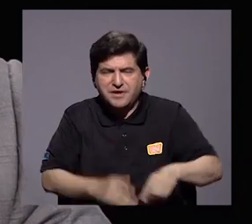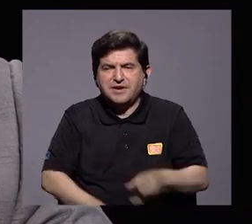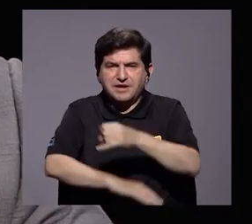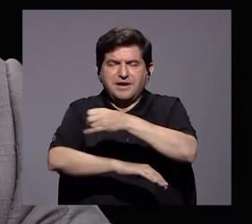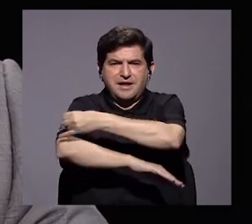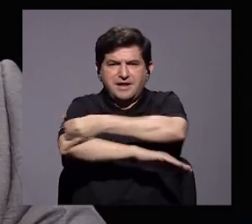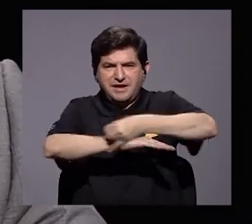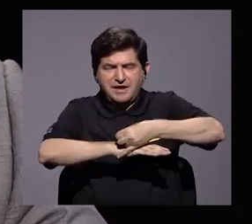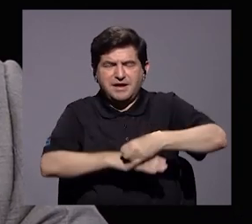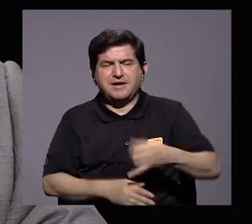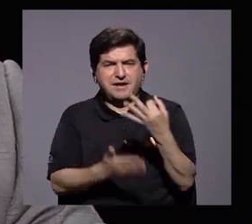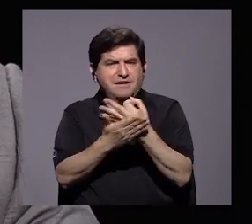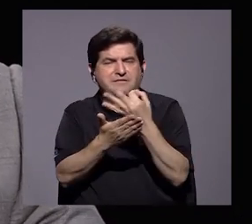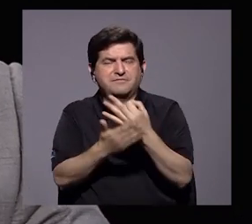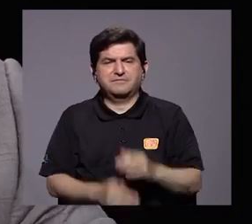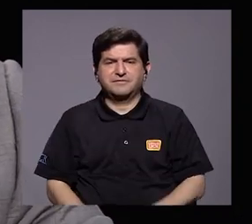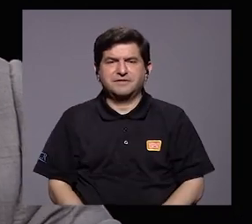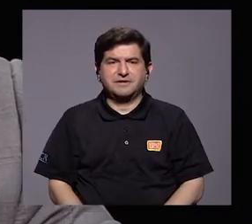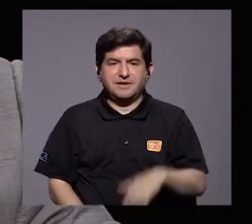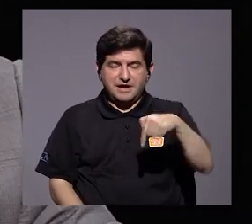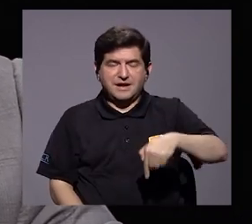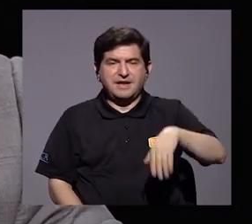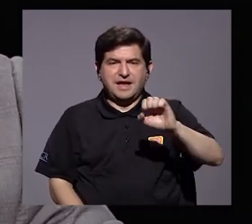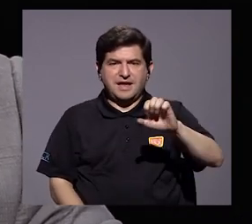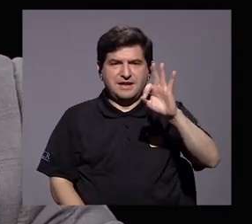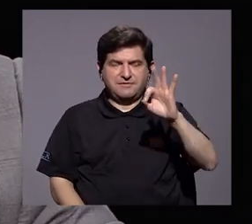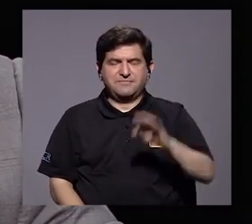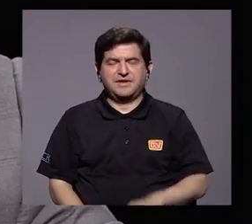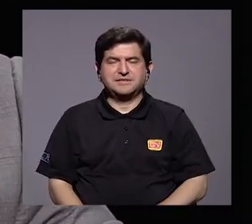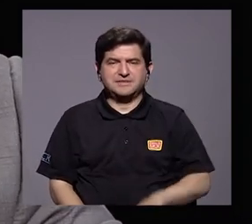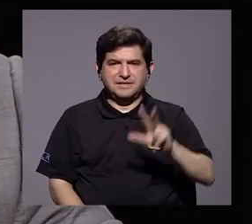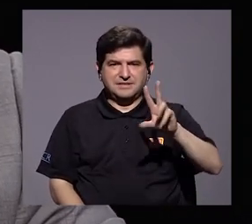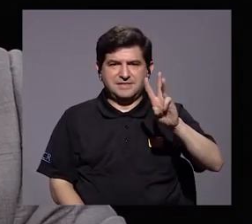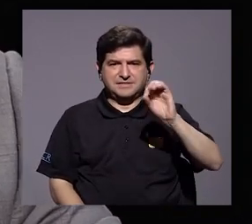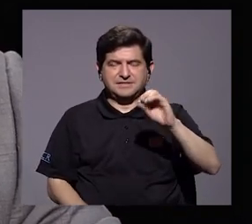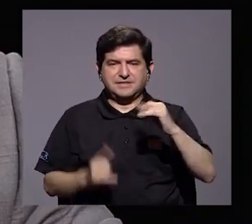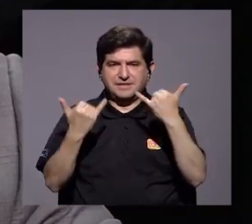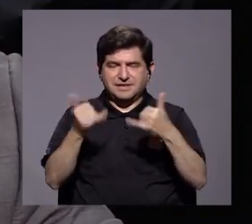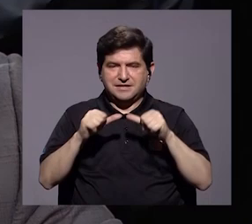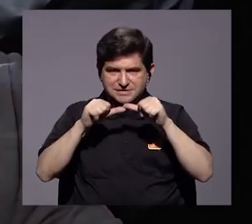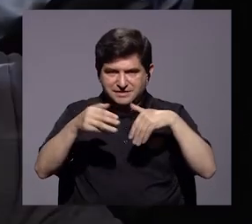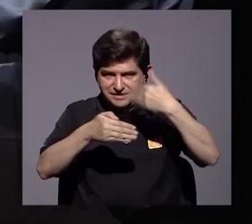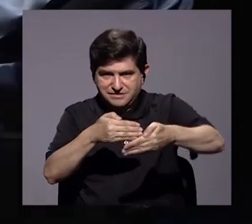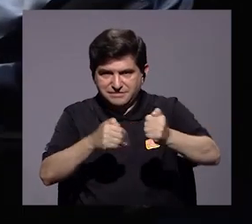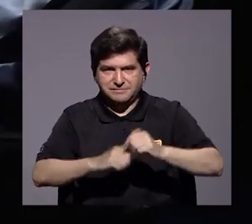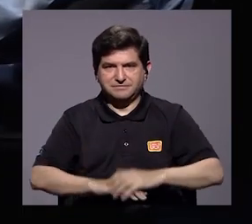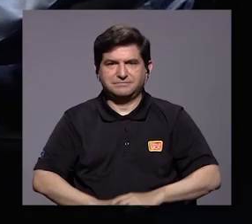eso lo que estamos con el defensa que aquí entre 60 ya casi regresamos